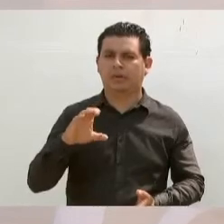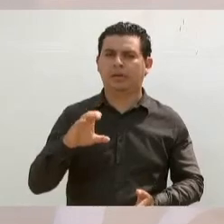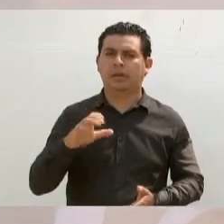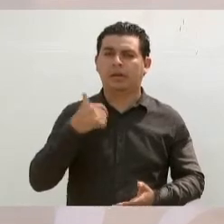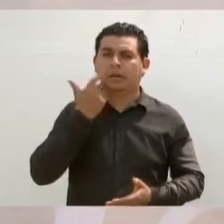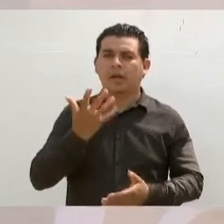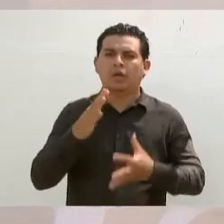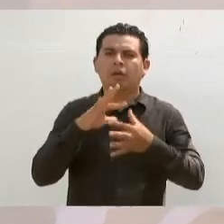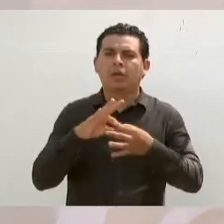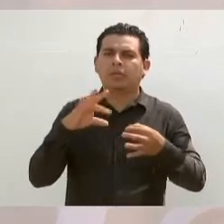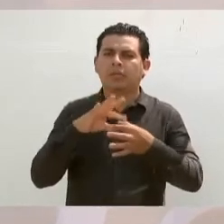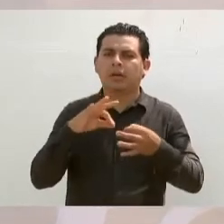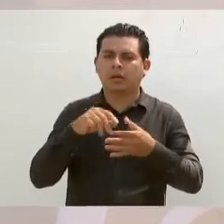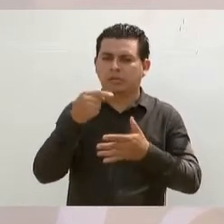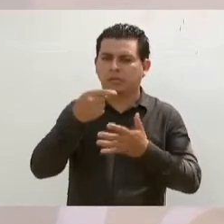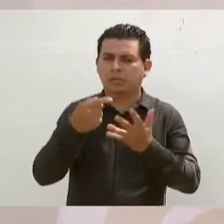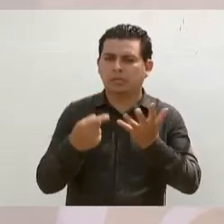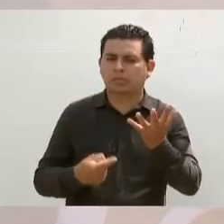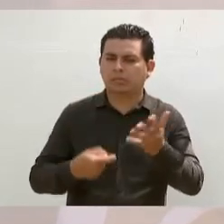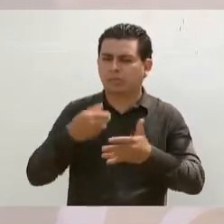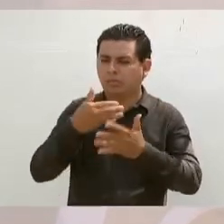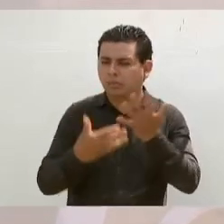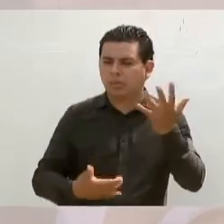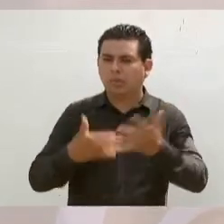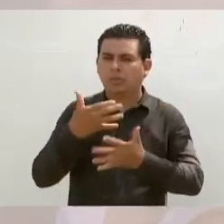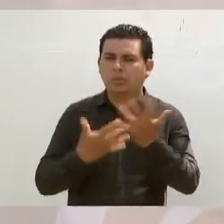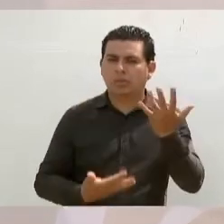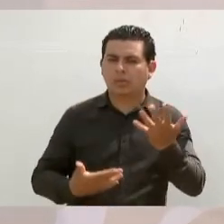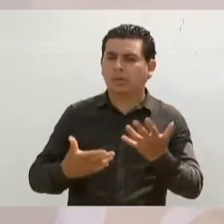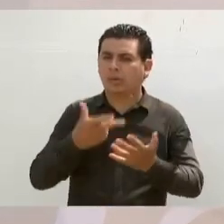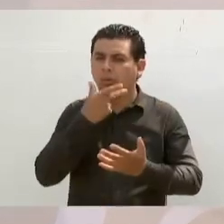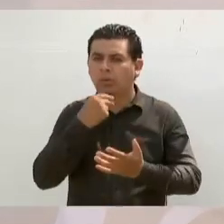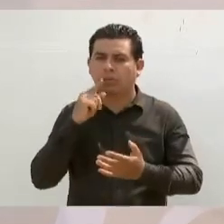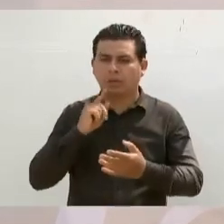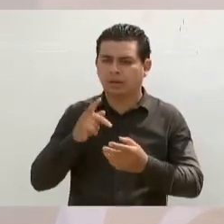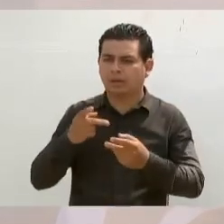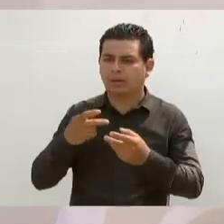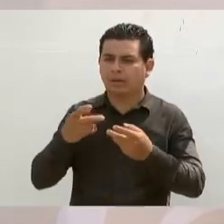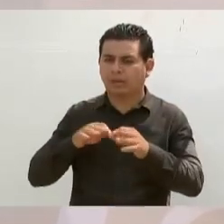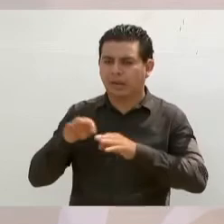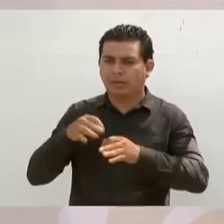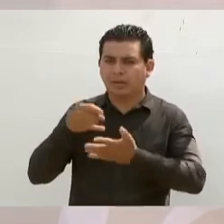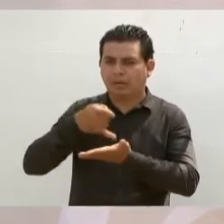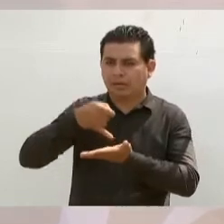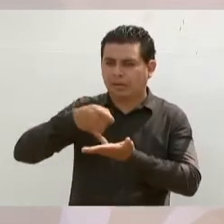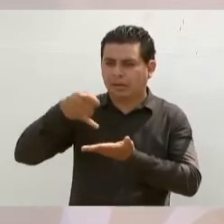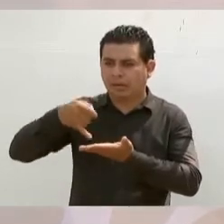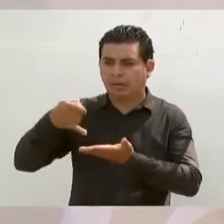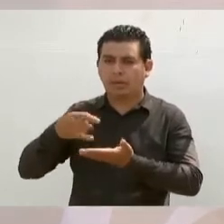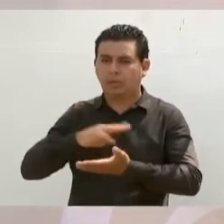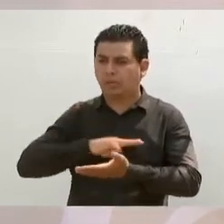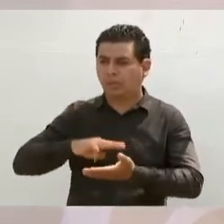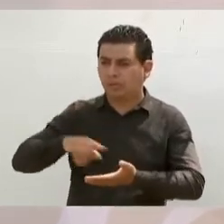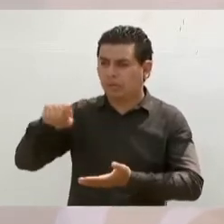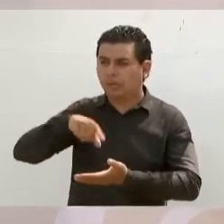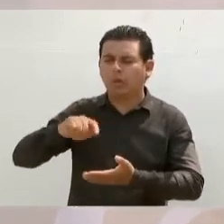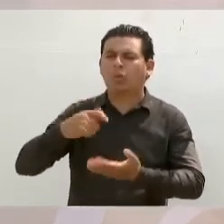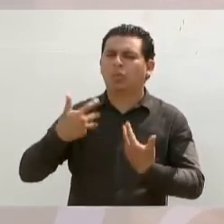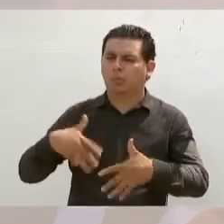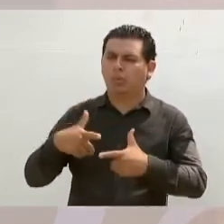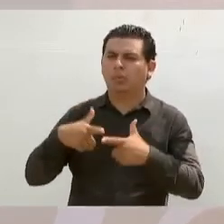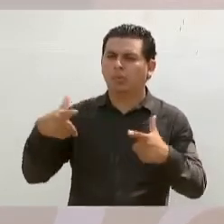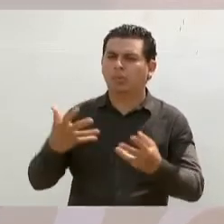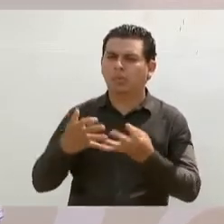rendir un informe del trabajo que los sembradores, las sembradoras han realizado en este municipio tan importante.